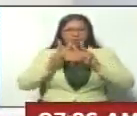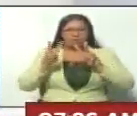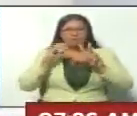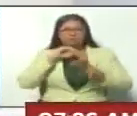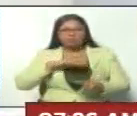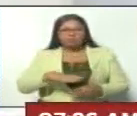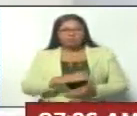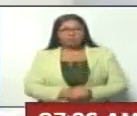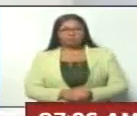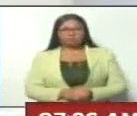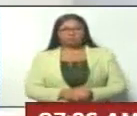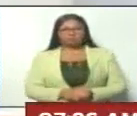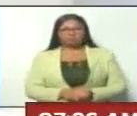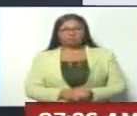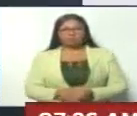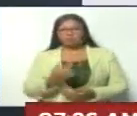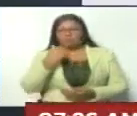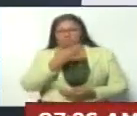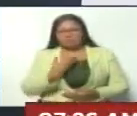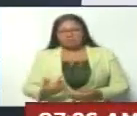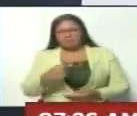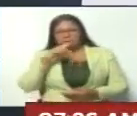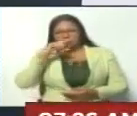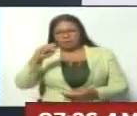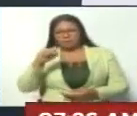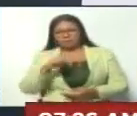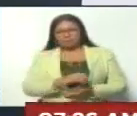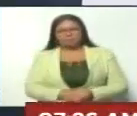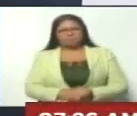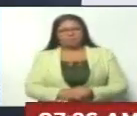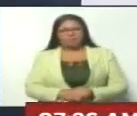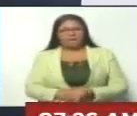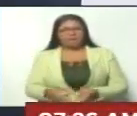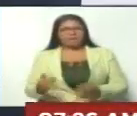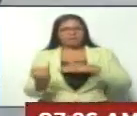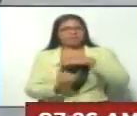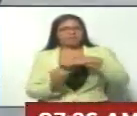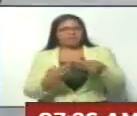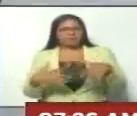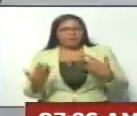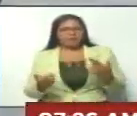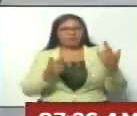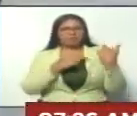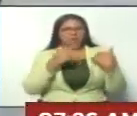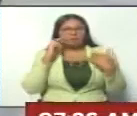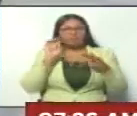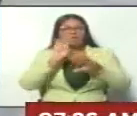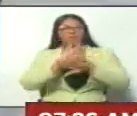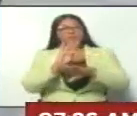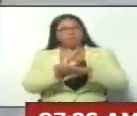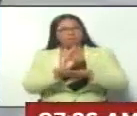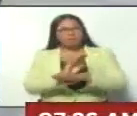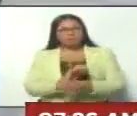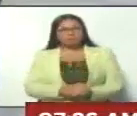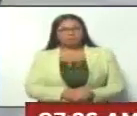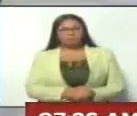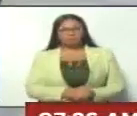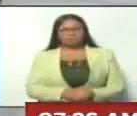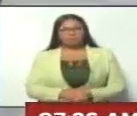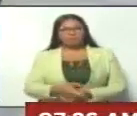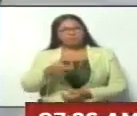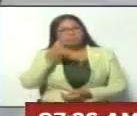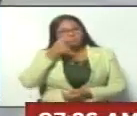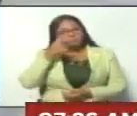que los declara también el presidente de la República. El instituto se encarga entonces de su preservación, de su custodia,